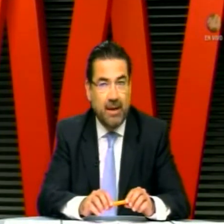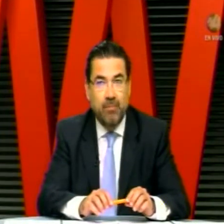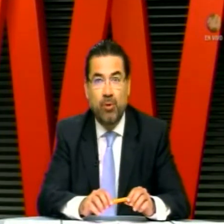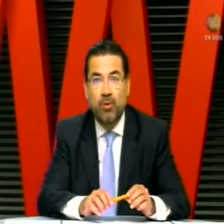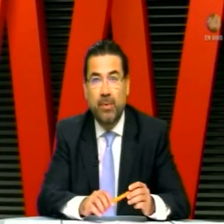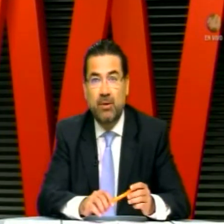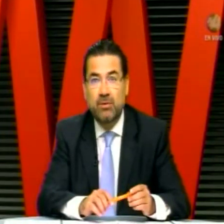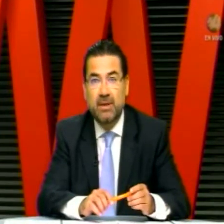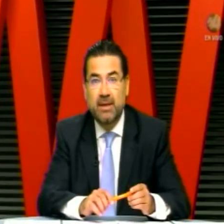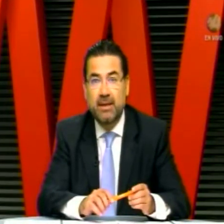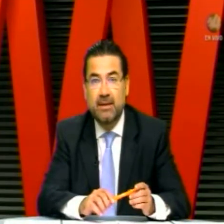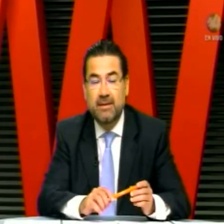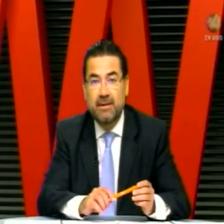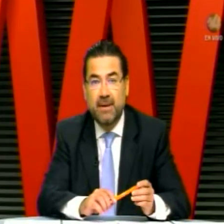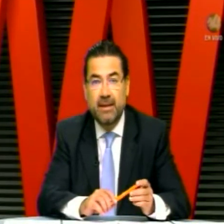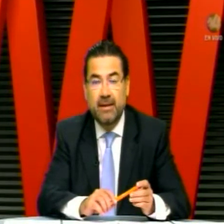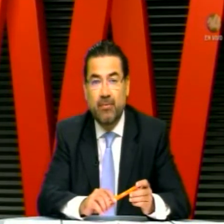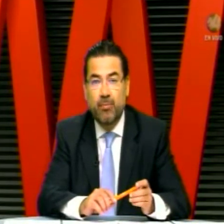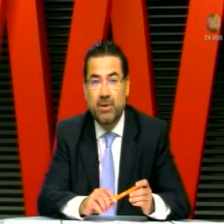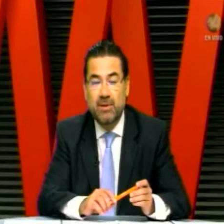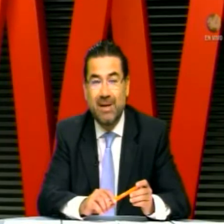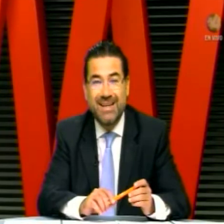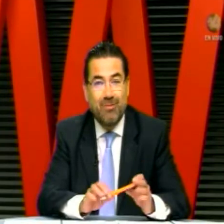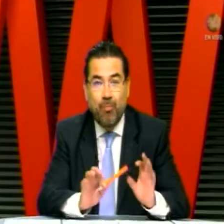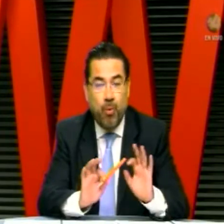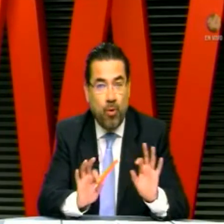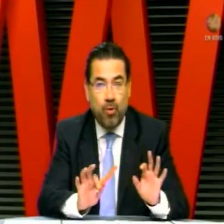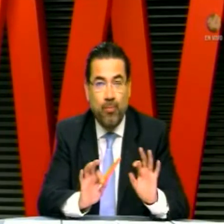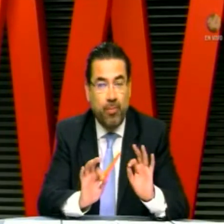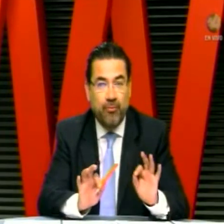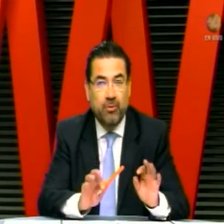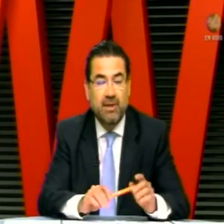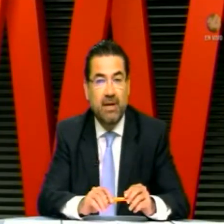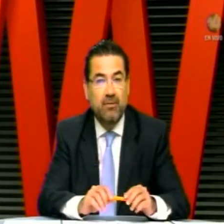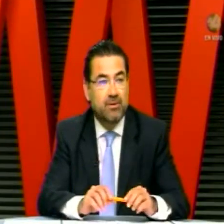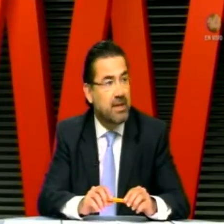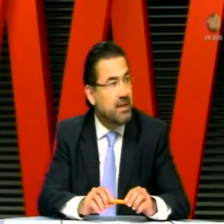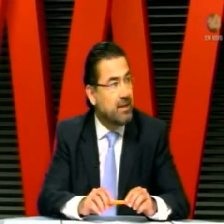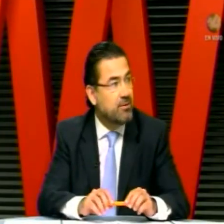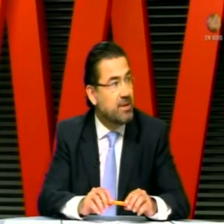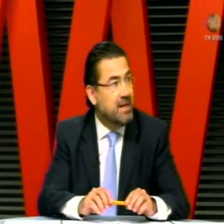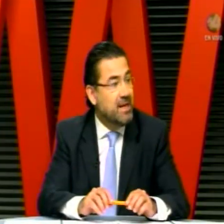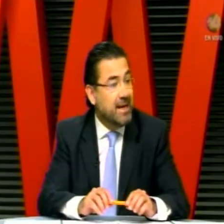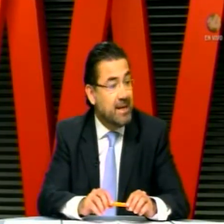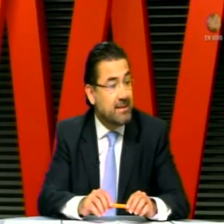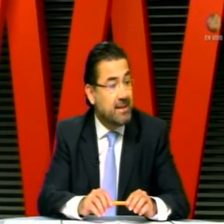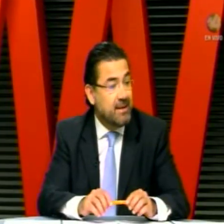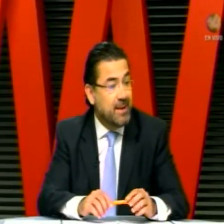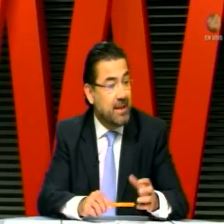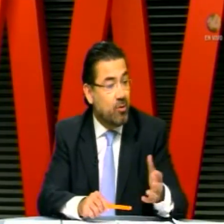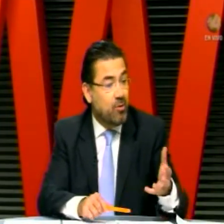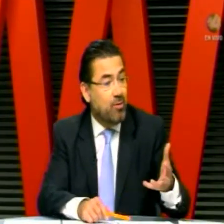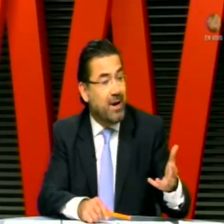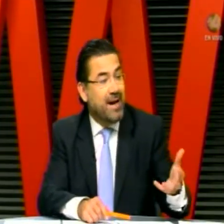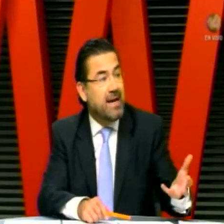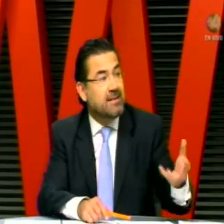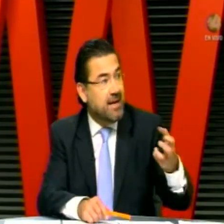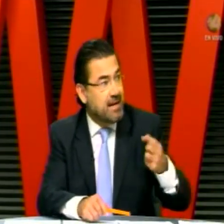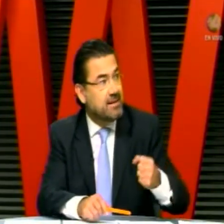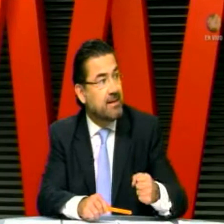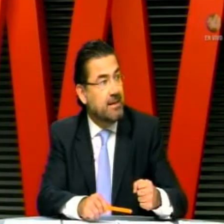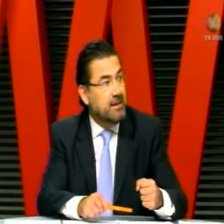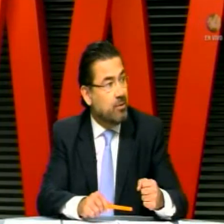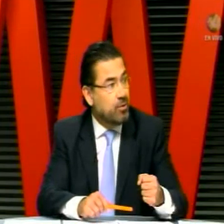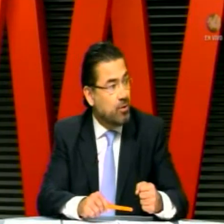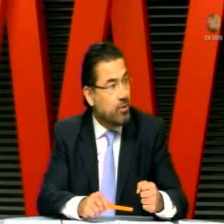Estado, por lo menos en este debate, pues poco profundizaron los candidatos en este tema de qué